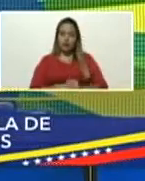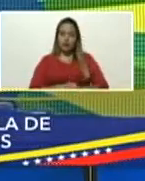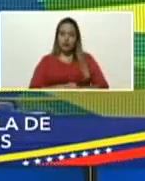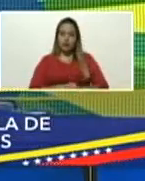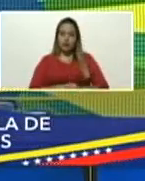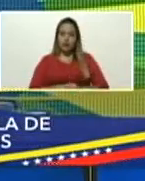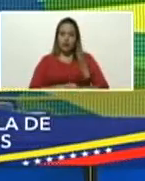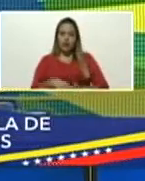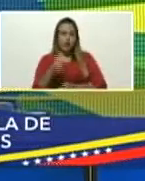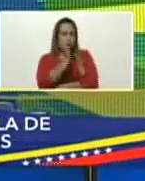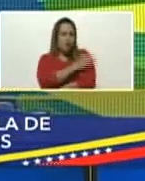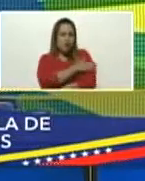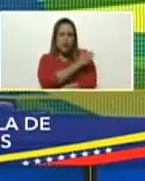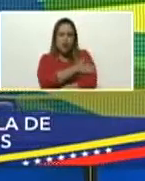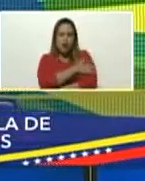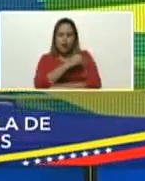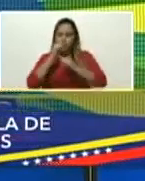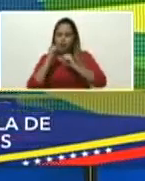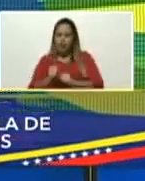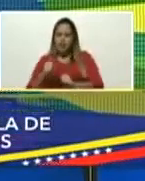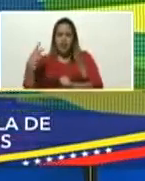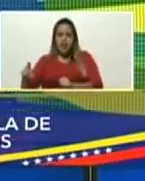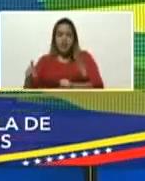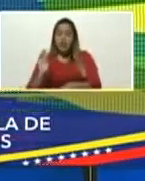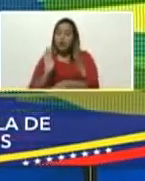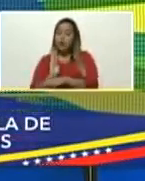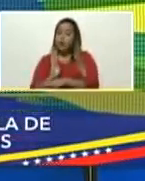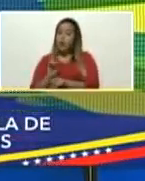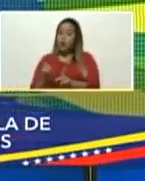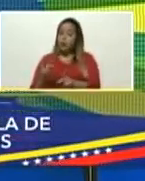una oposición de extrema derecha de cuidado.